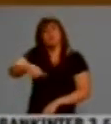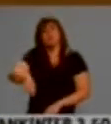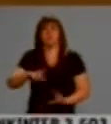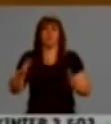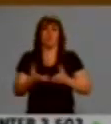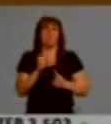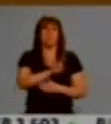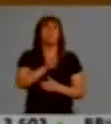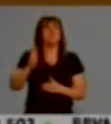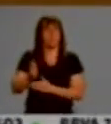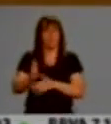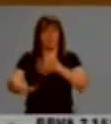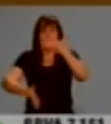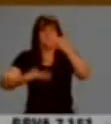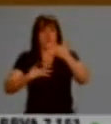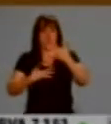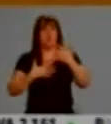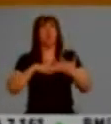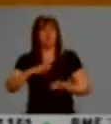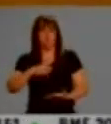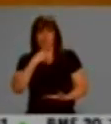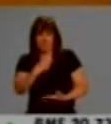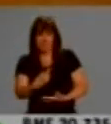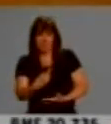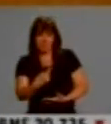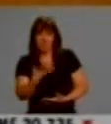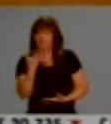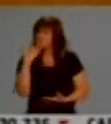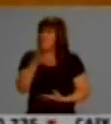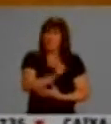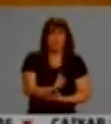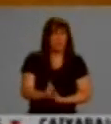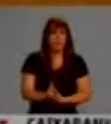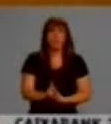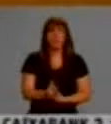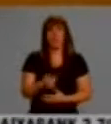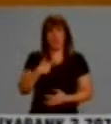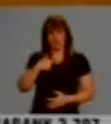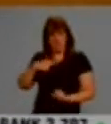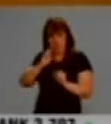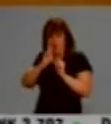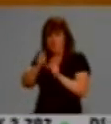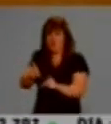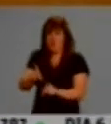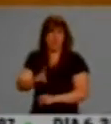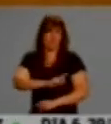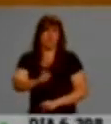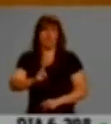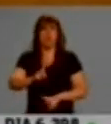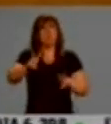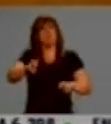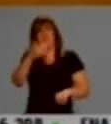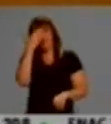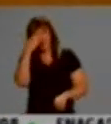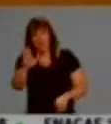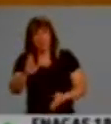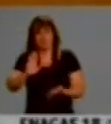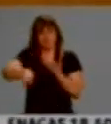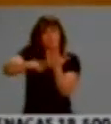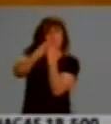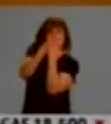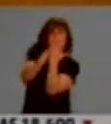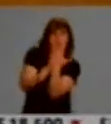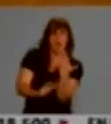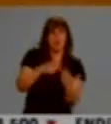Décima, ¿puede usted afirmar que ni conoció ni dio el visto bueno a esas donaciones anotadas por